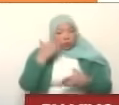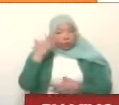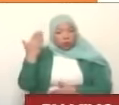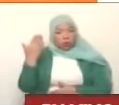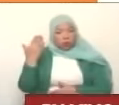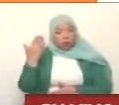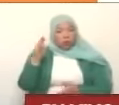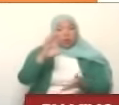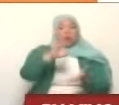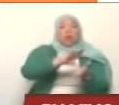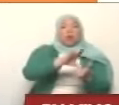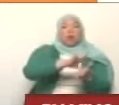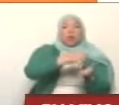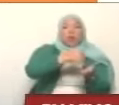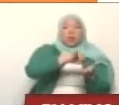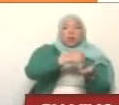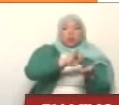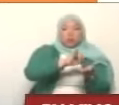Washington Post